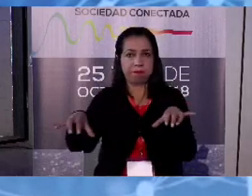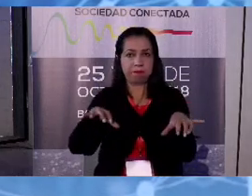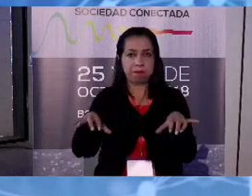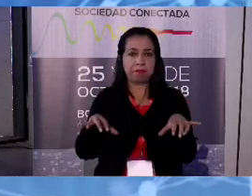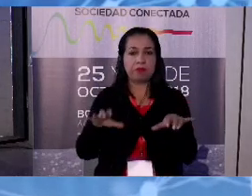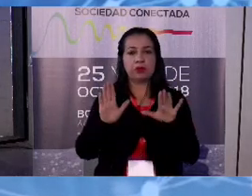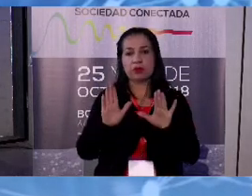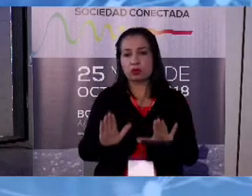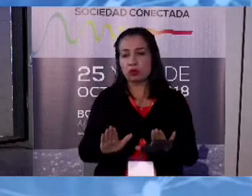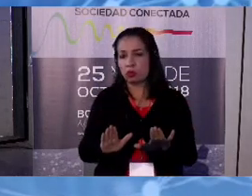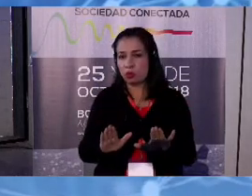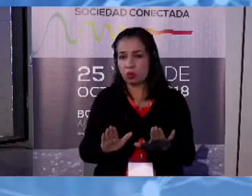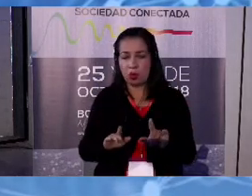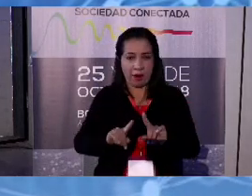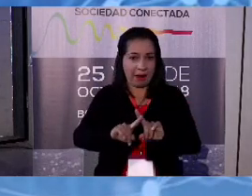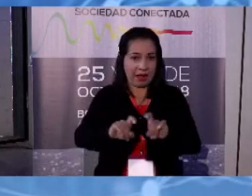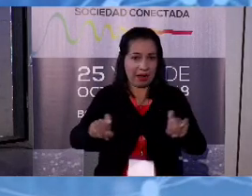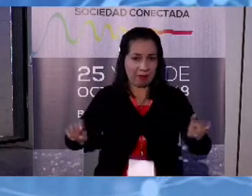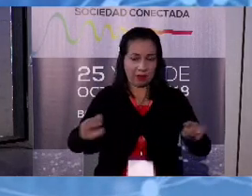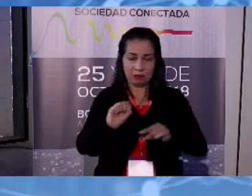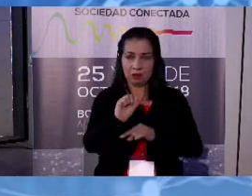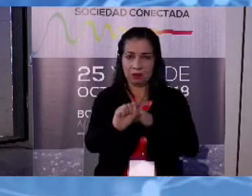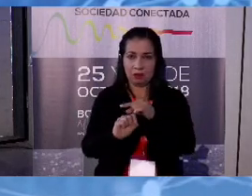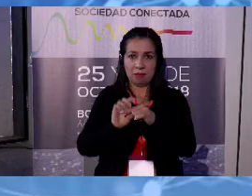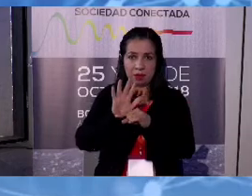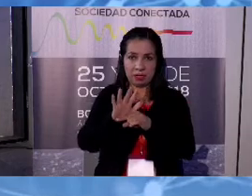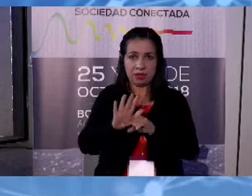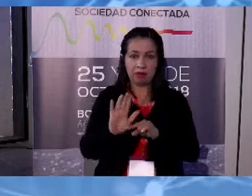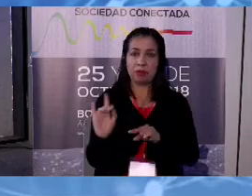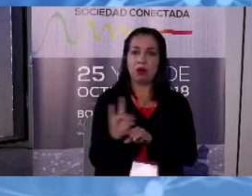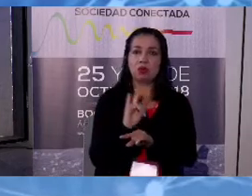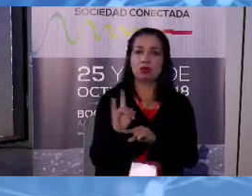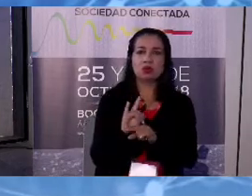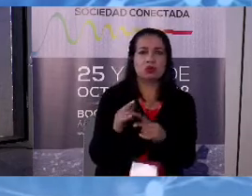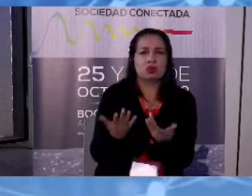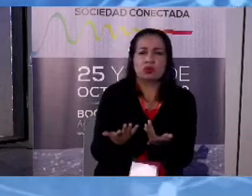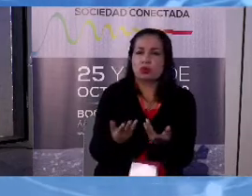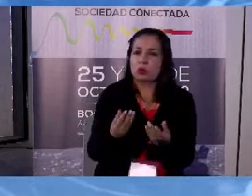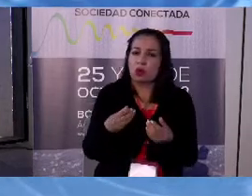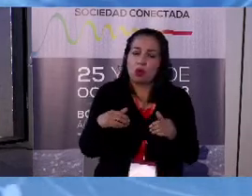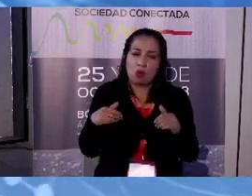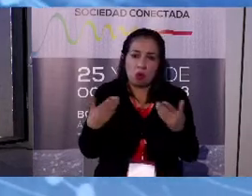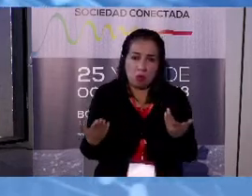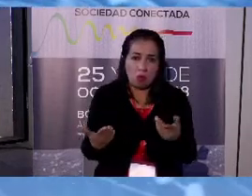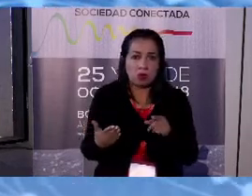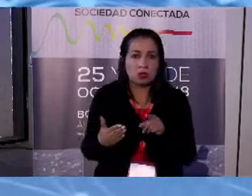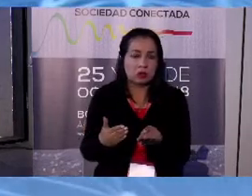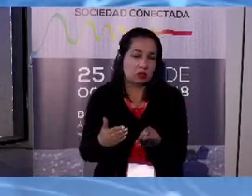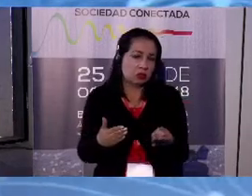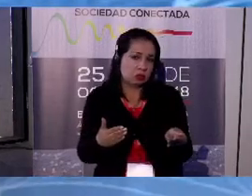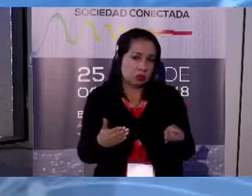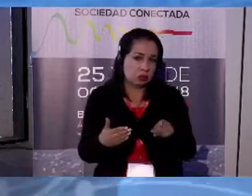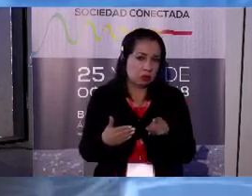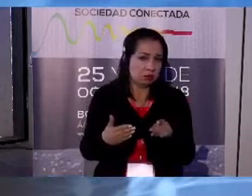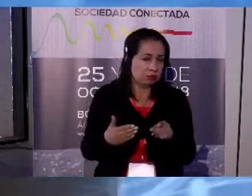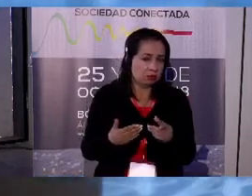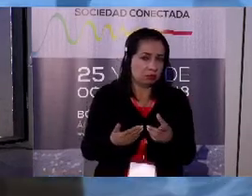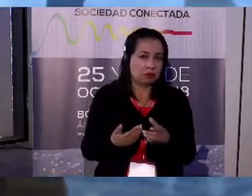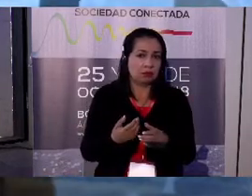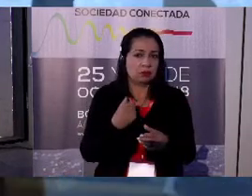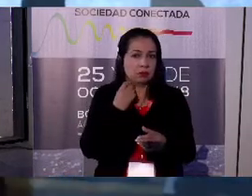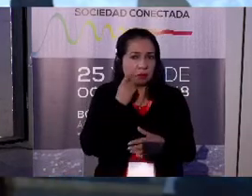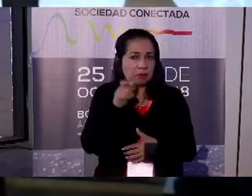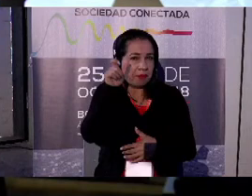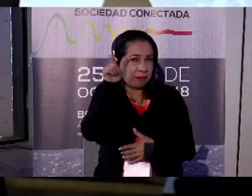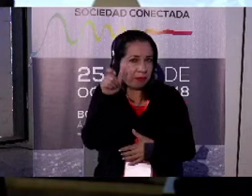alguna elementos de plataforma para utilizarlos qué tal qué acerca de los recursos humanos Quién va a trabajar